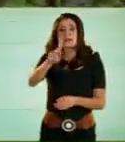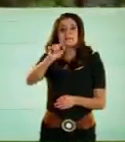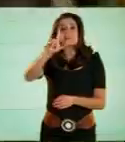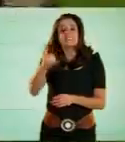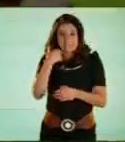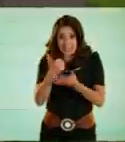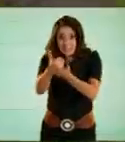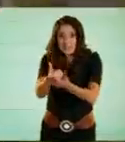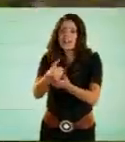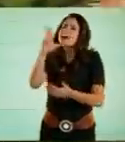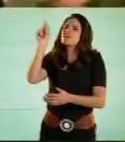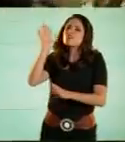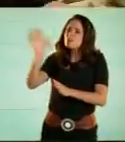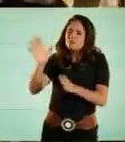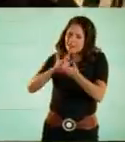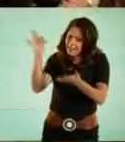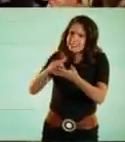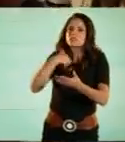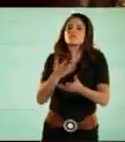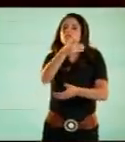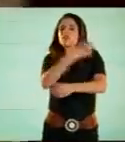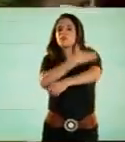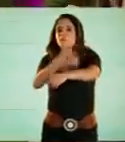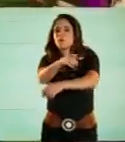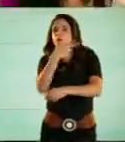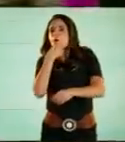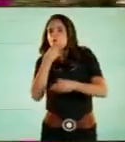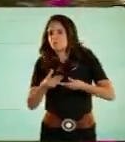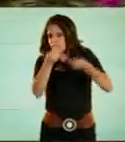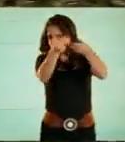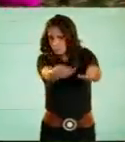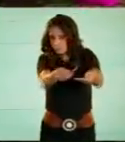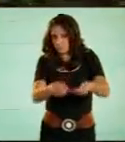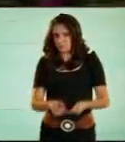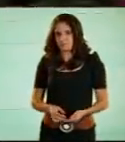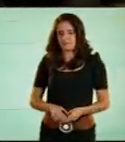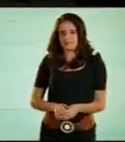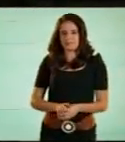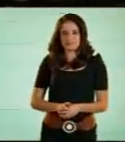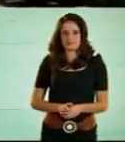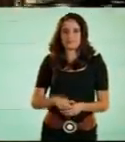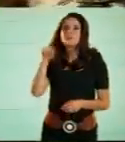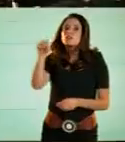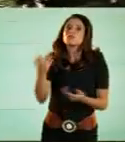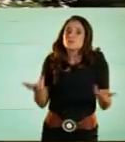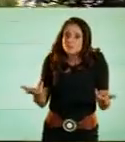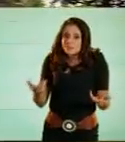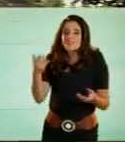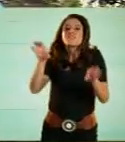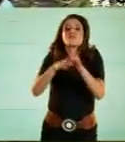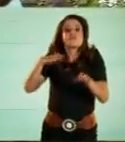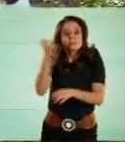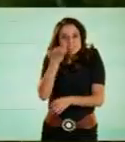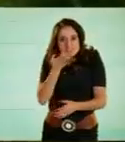Doña Pili, le ayudo. Ay, no, mijo, gracias. Llevo aquí a un muchacho que acaba de llegar. Ay, ¿y tú?